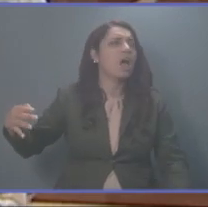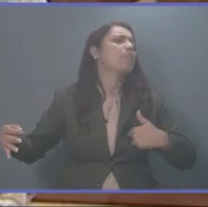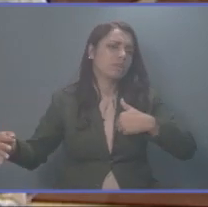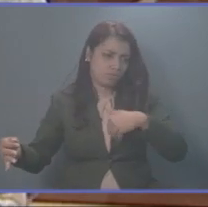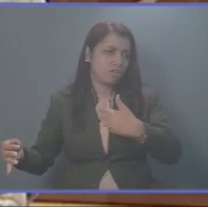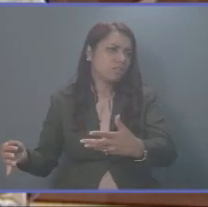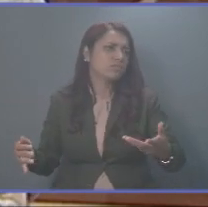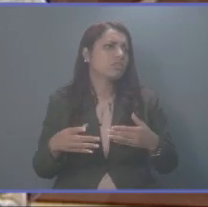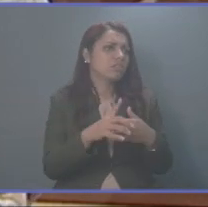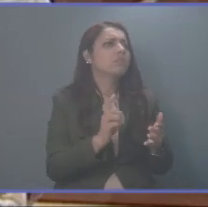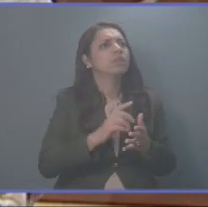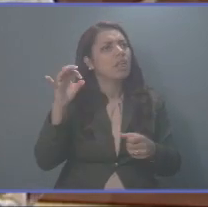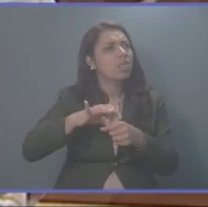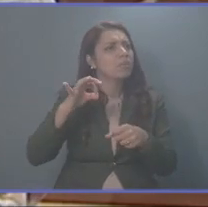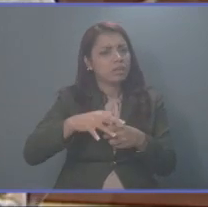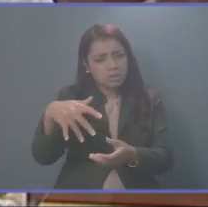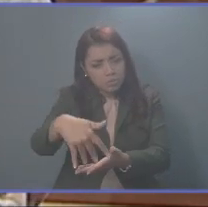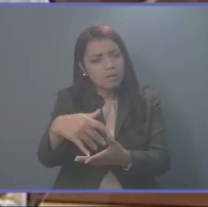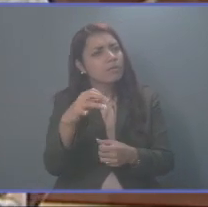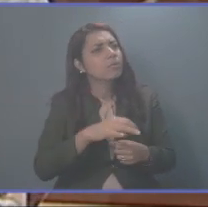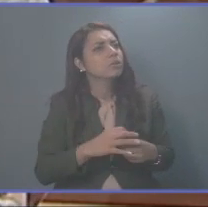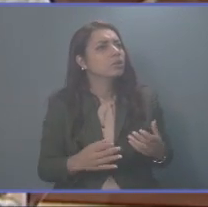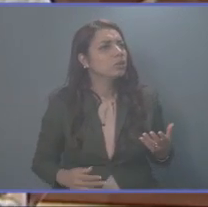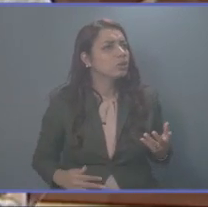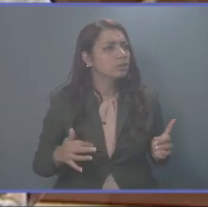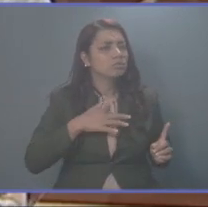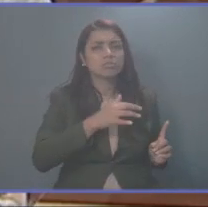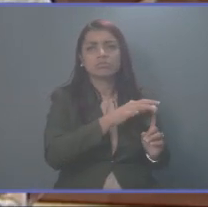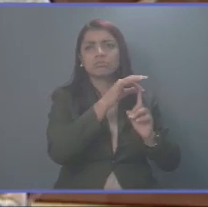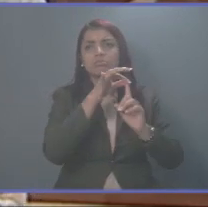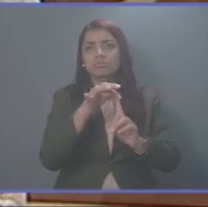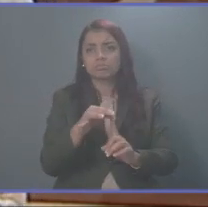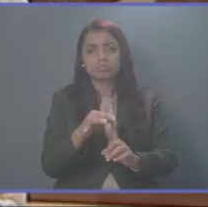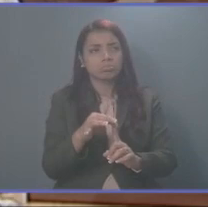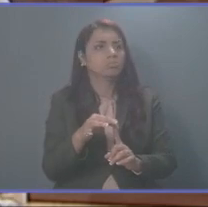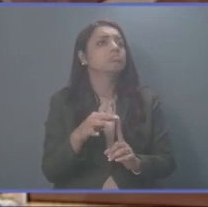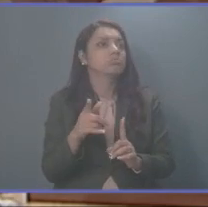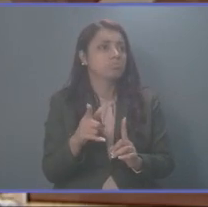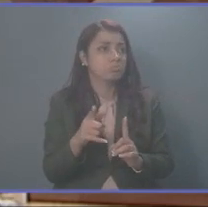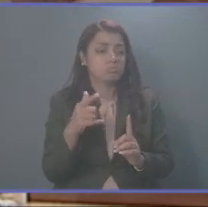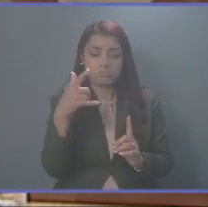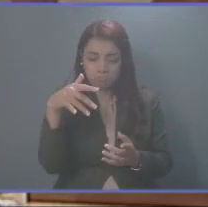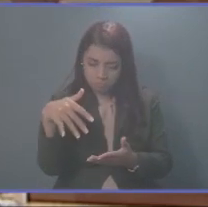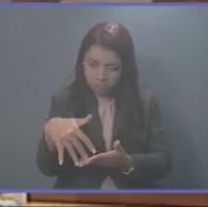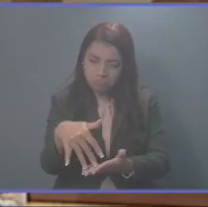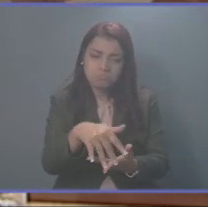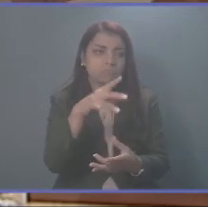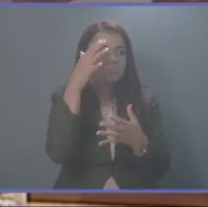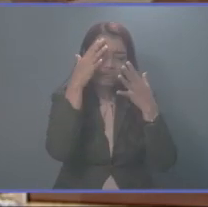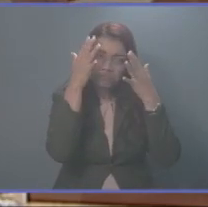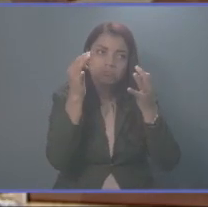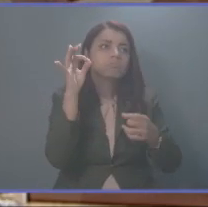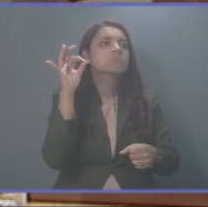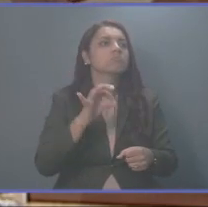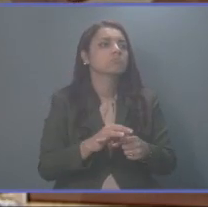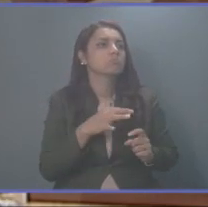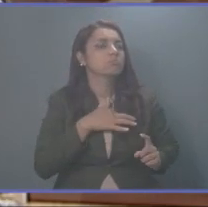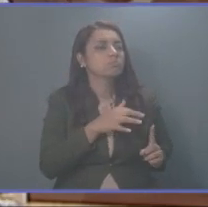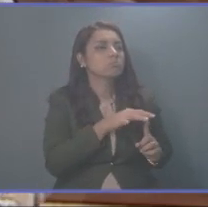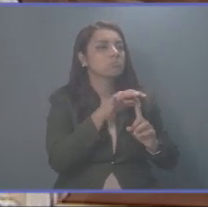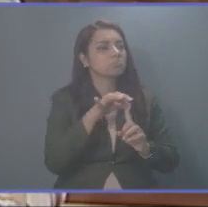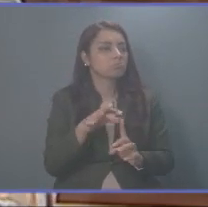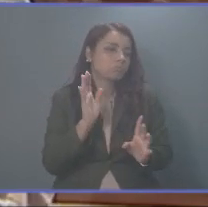y cada uno de los diputados estamos acá por voluntad expresa de los votantes.